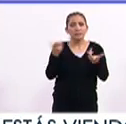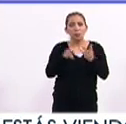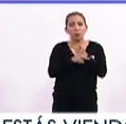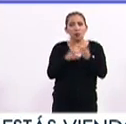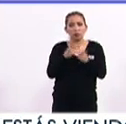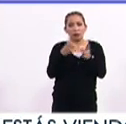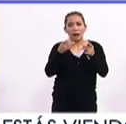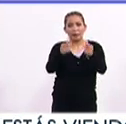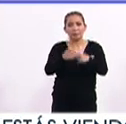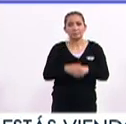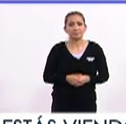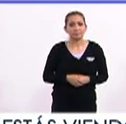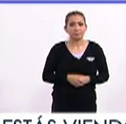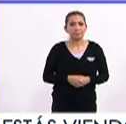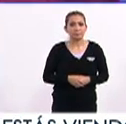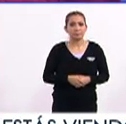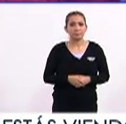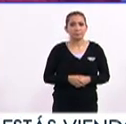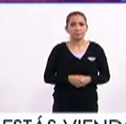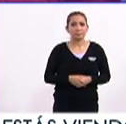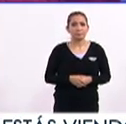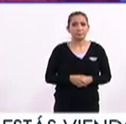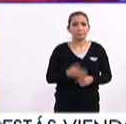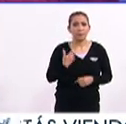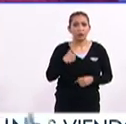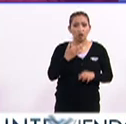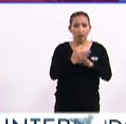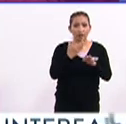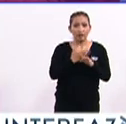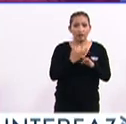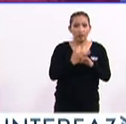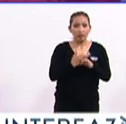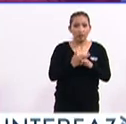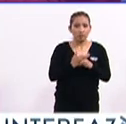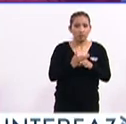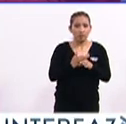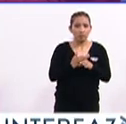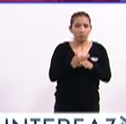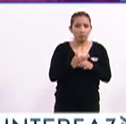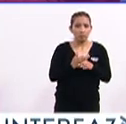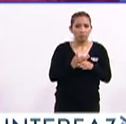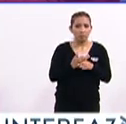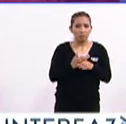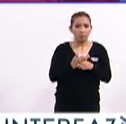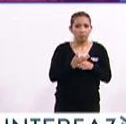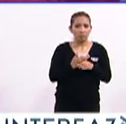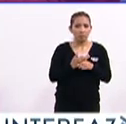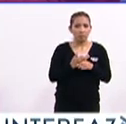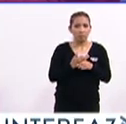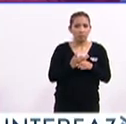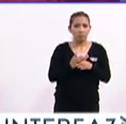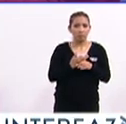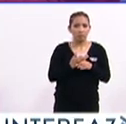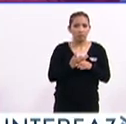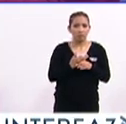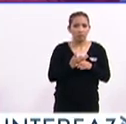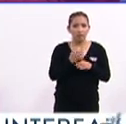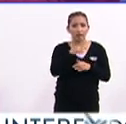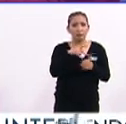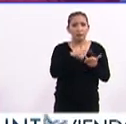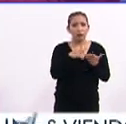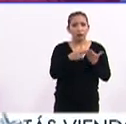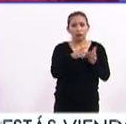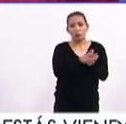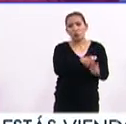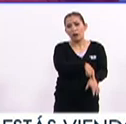de salida comercial? Bueno, estamos en etapa de formulación y es un proyecto